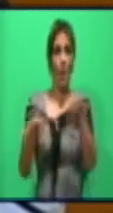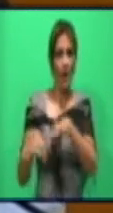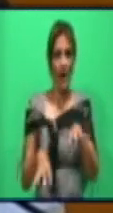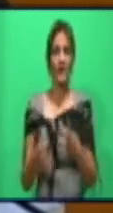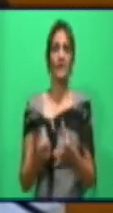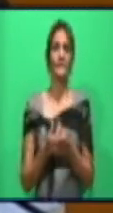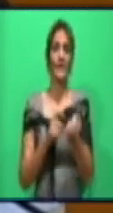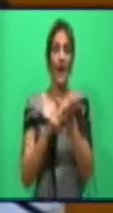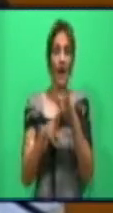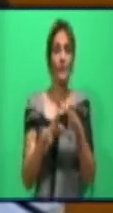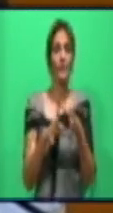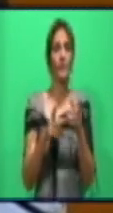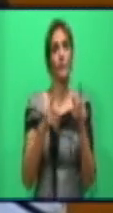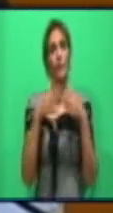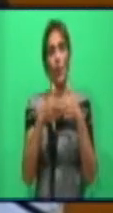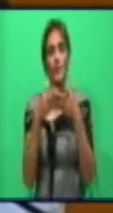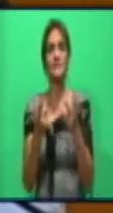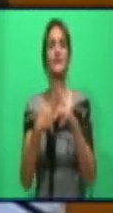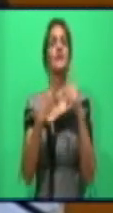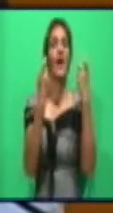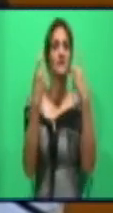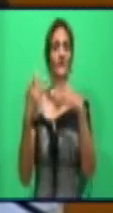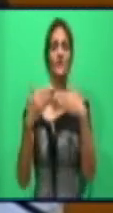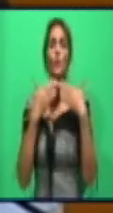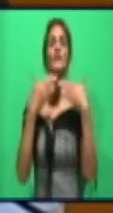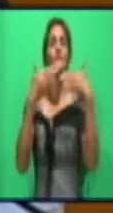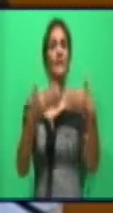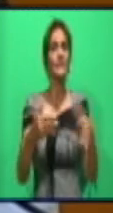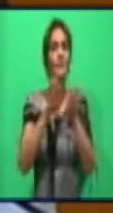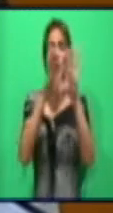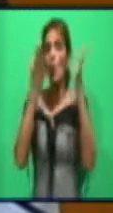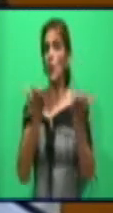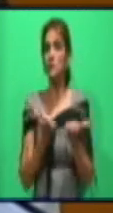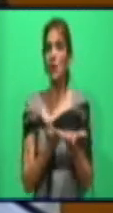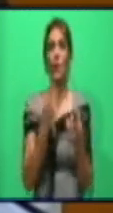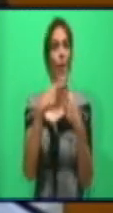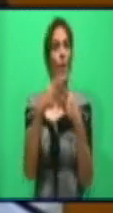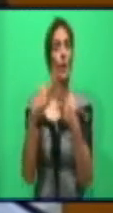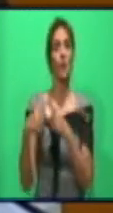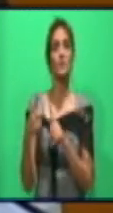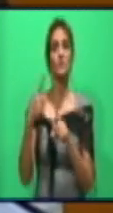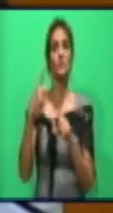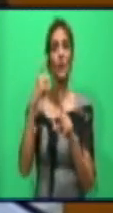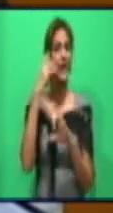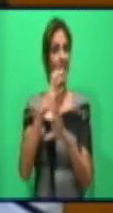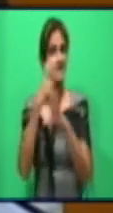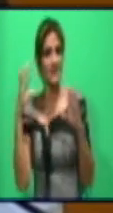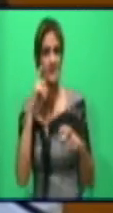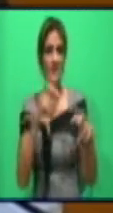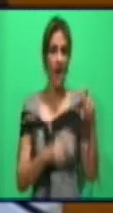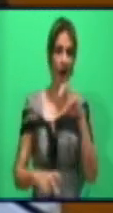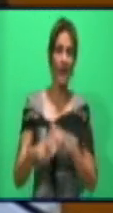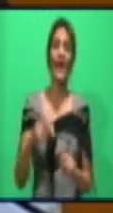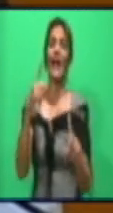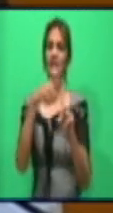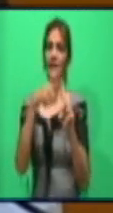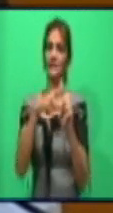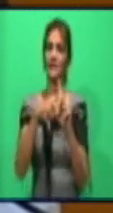se necesita un enfrentamiento con todos los recursos que la ciencia y la técnica que los protocolos ha puesto a disposición